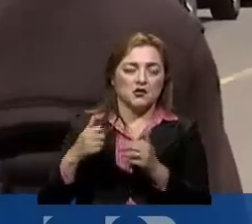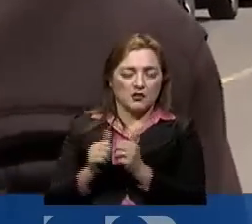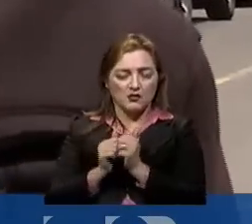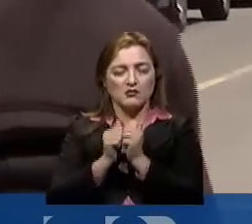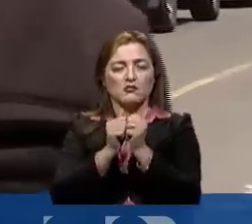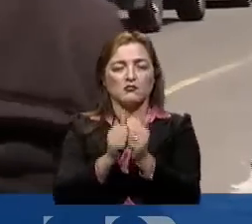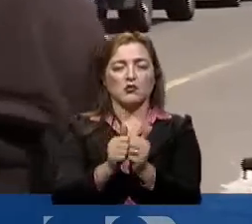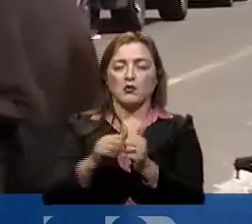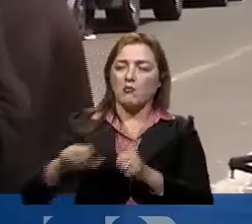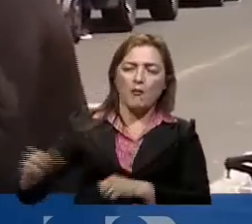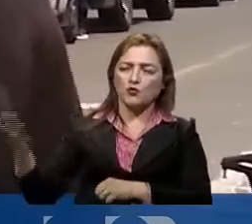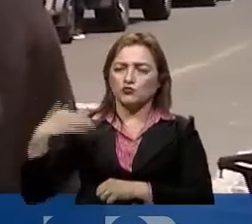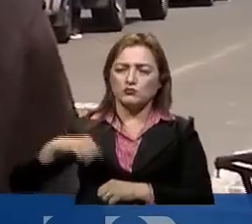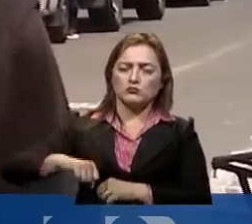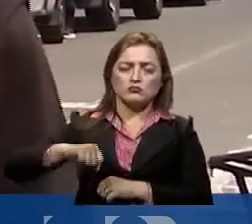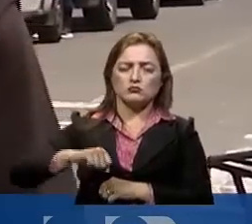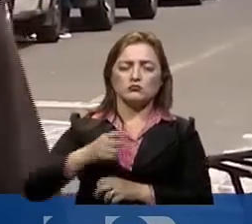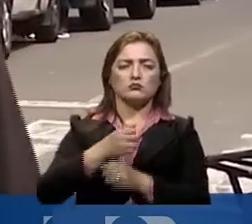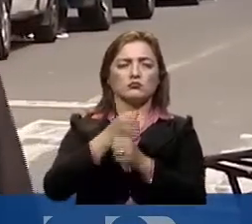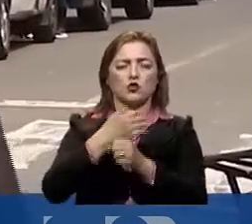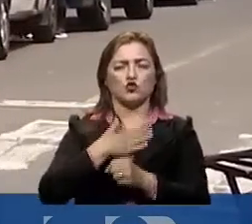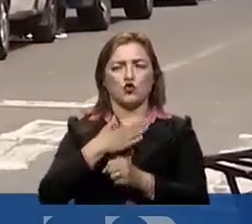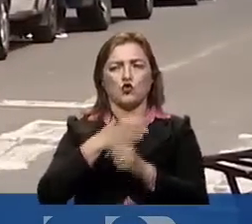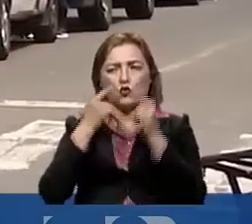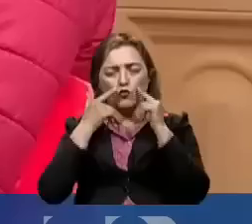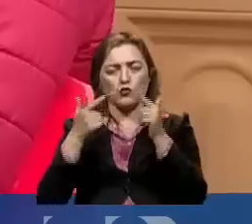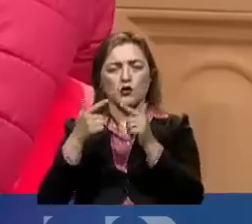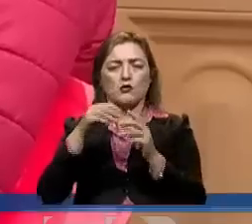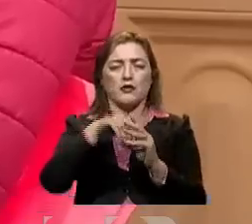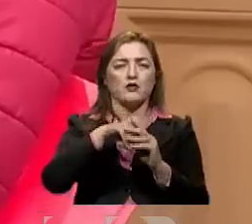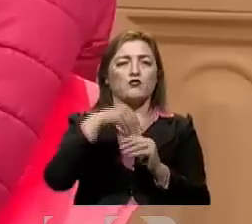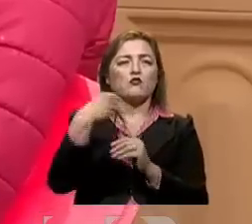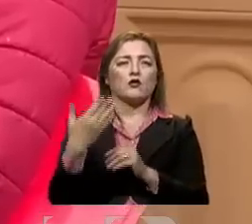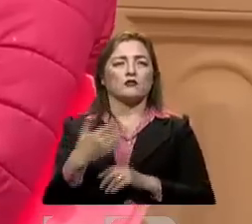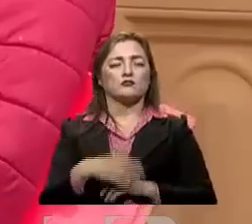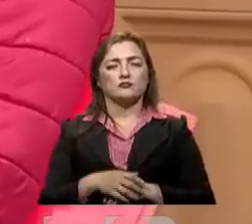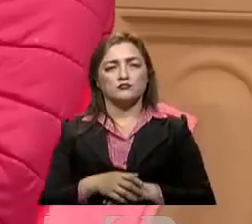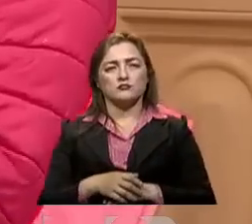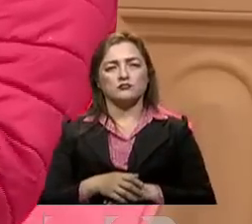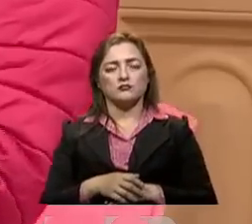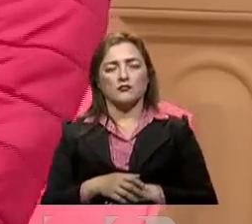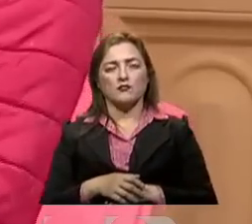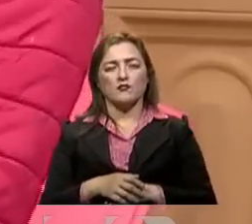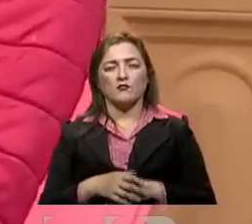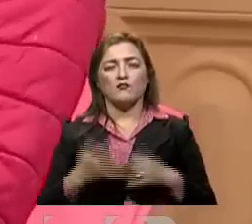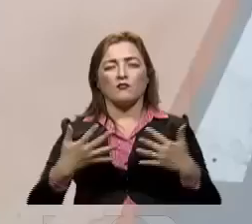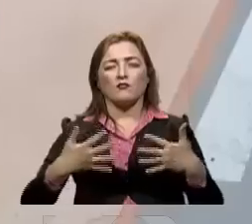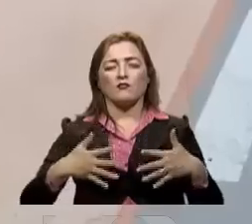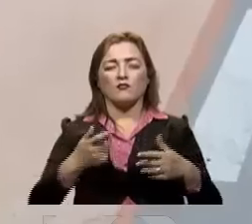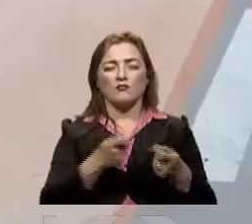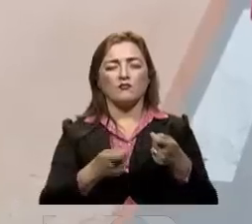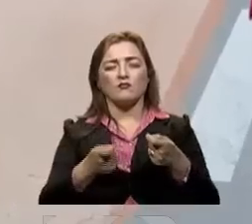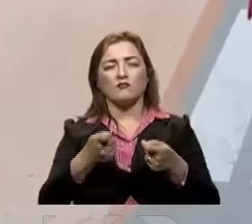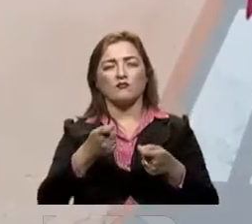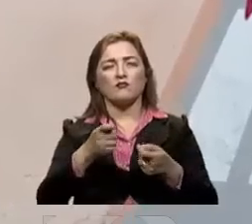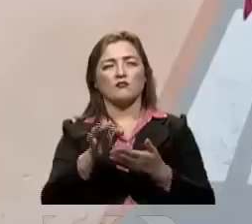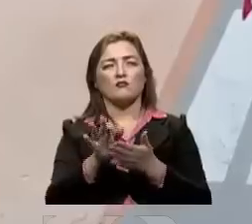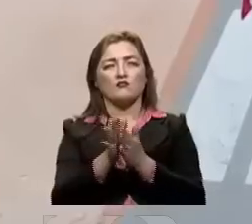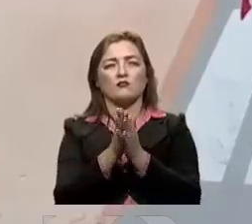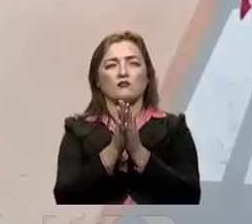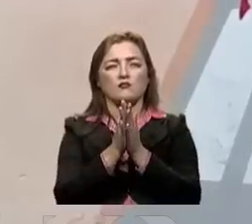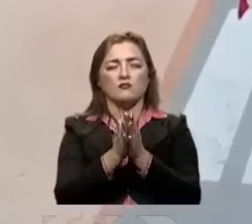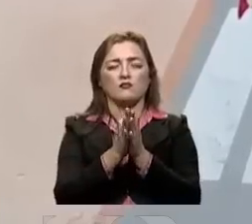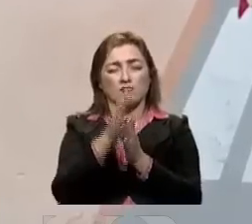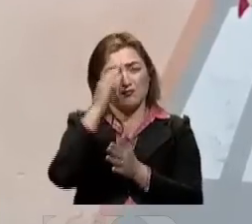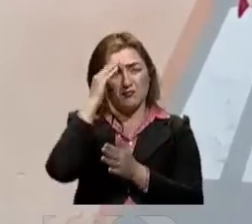hija acá a dejarla, porque está insegura mi hija, tanto como adentro como afuera. Y por la gravedad de los incidentes, hasta los comerciantes de la zona piden que